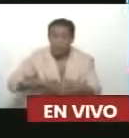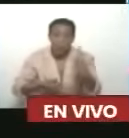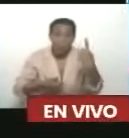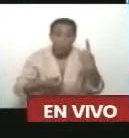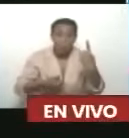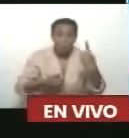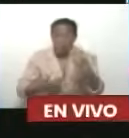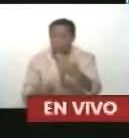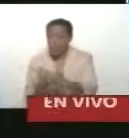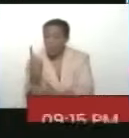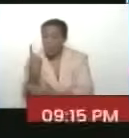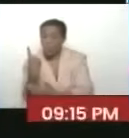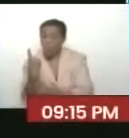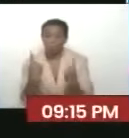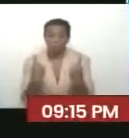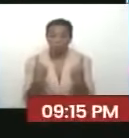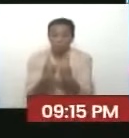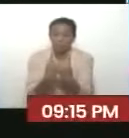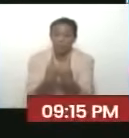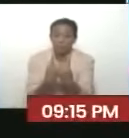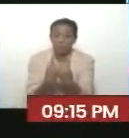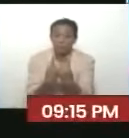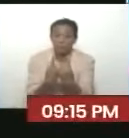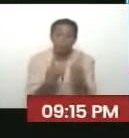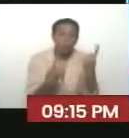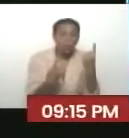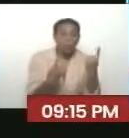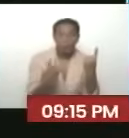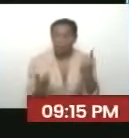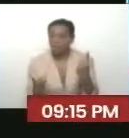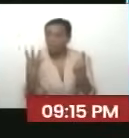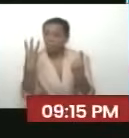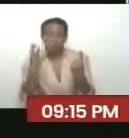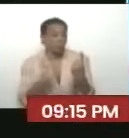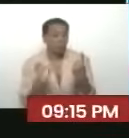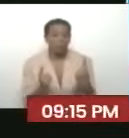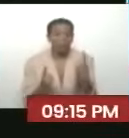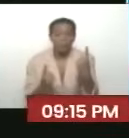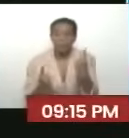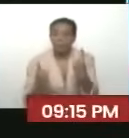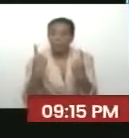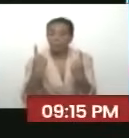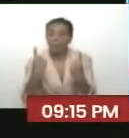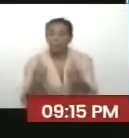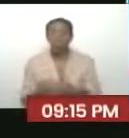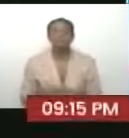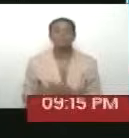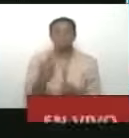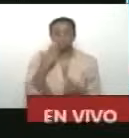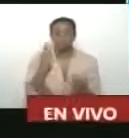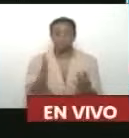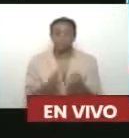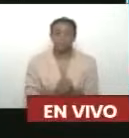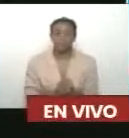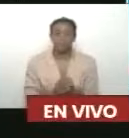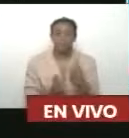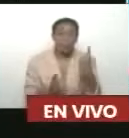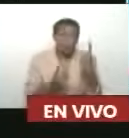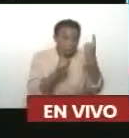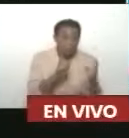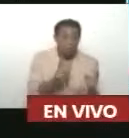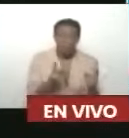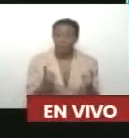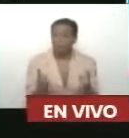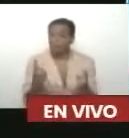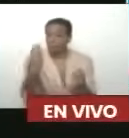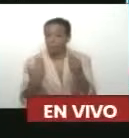voto. Gracias a qué? Al Captagüella, ideado y creado por Tibisay Lucena. Un votante, un voto.